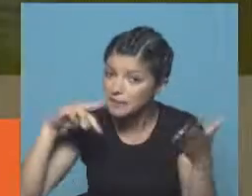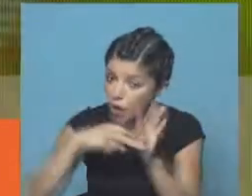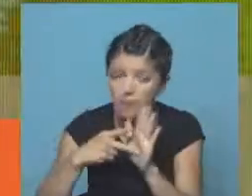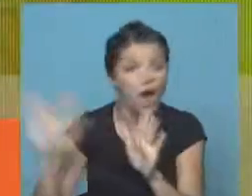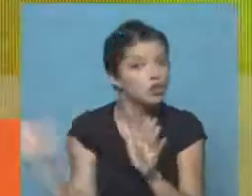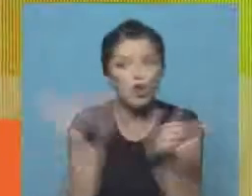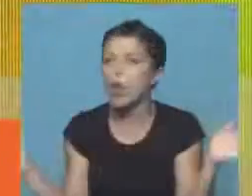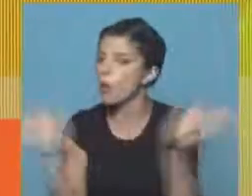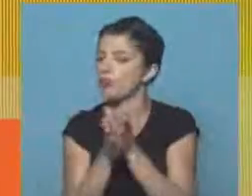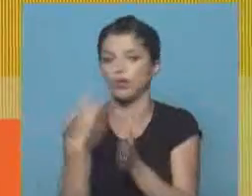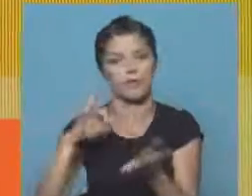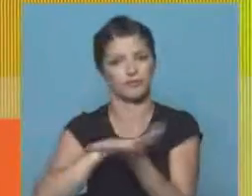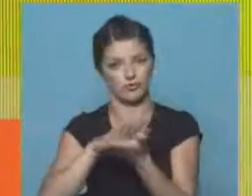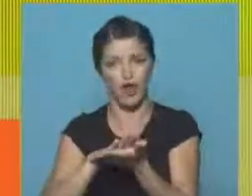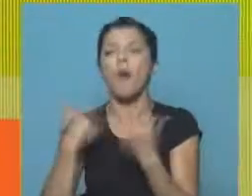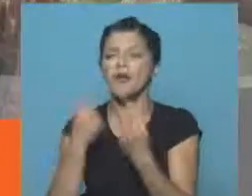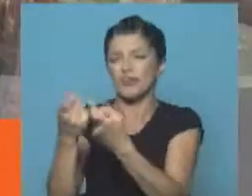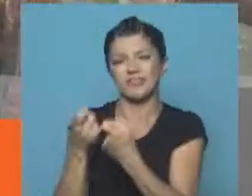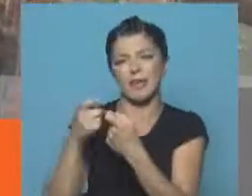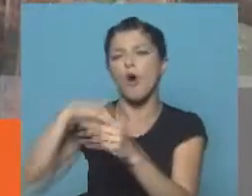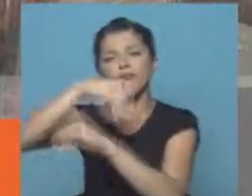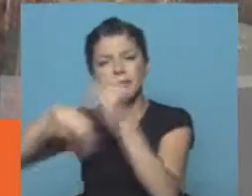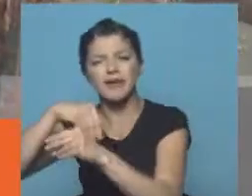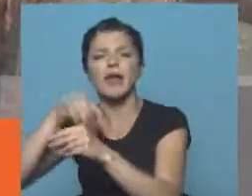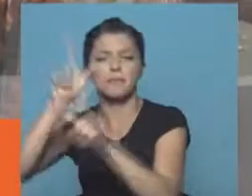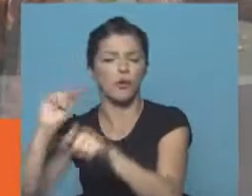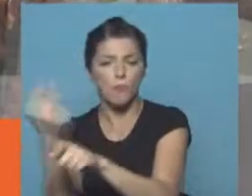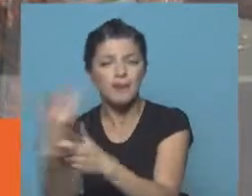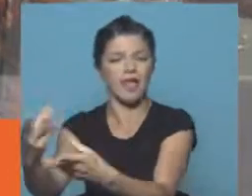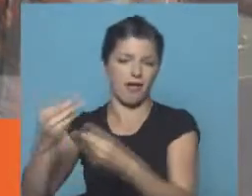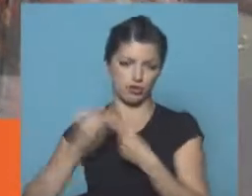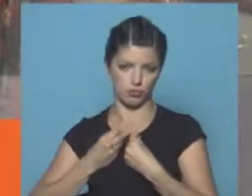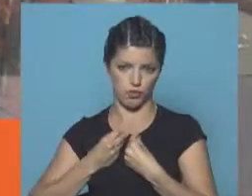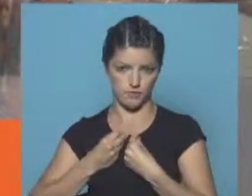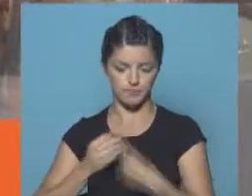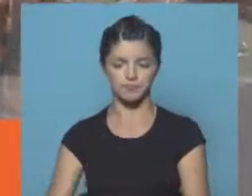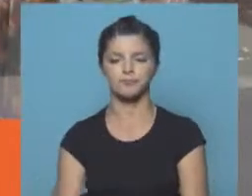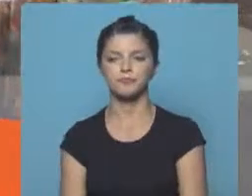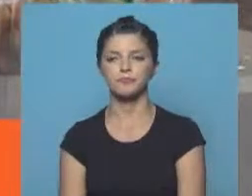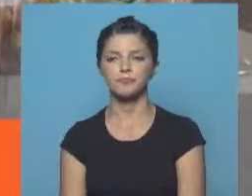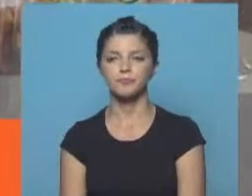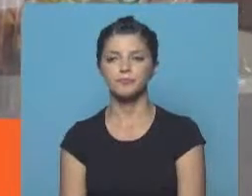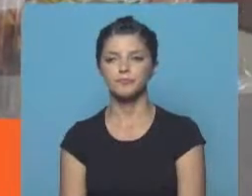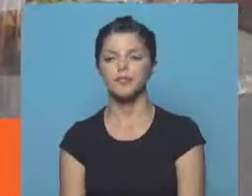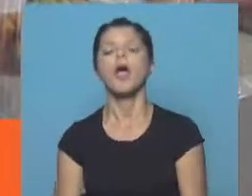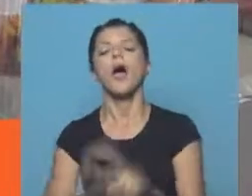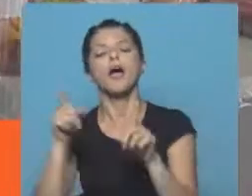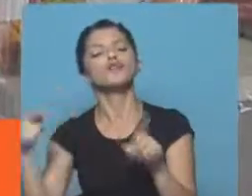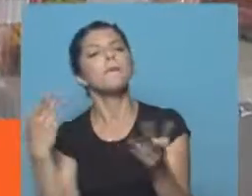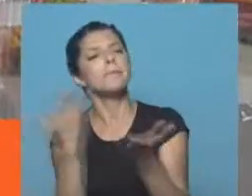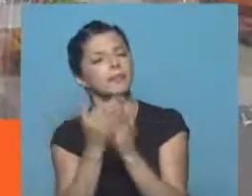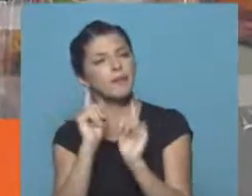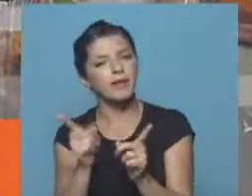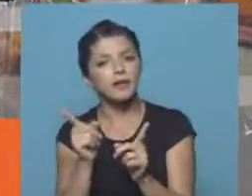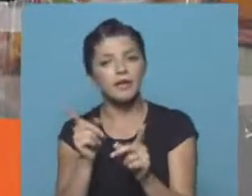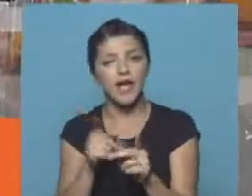solucionar juntos. Justamente, uno de los reclamos en este petitorio, y ya lo venían haciendo los convocantes en los distintos medios, es que ellos sienten que como